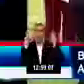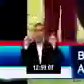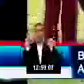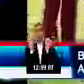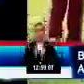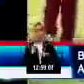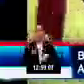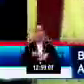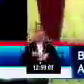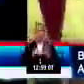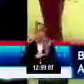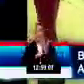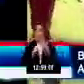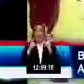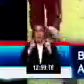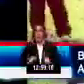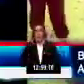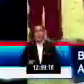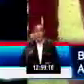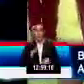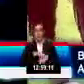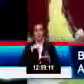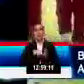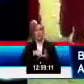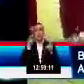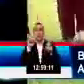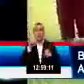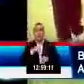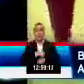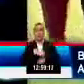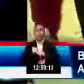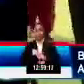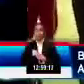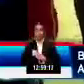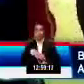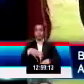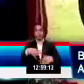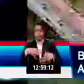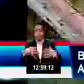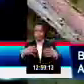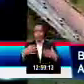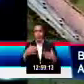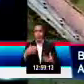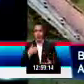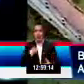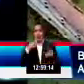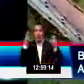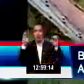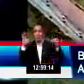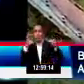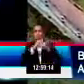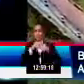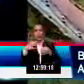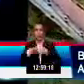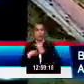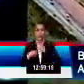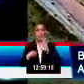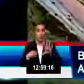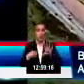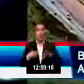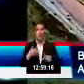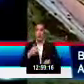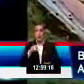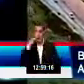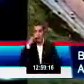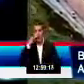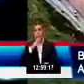relacionada con la alerta que emitió el Ministerio de Salud sobre el síndrome inflamatorio multisistémico, que tendría relación con el COVID-19 y está